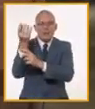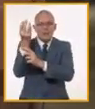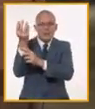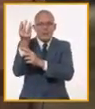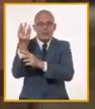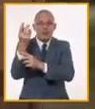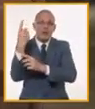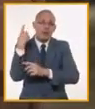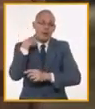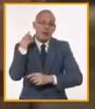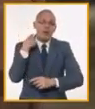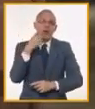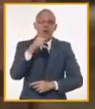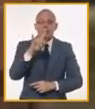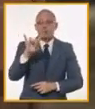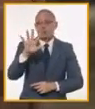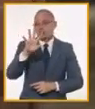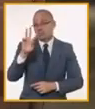1953.